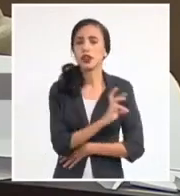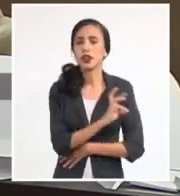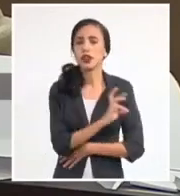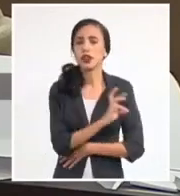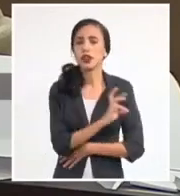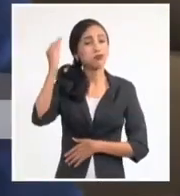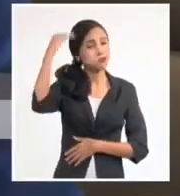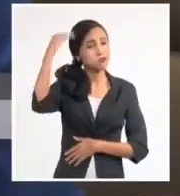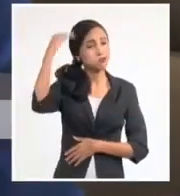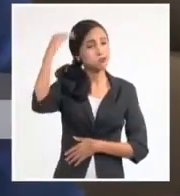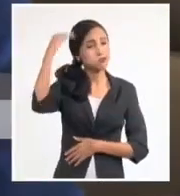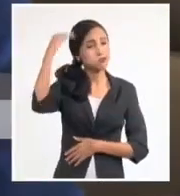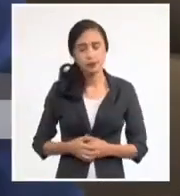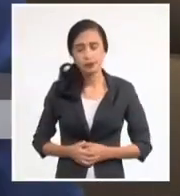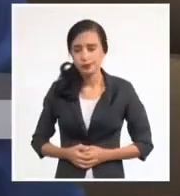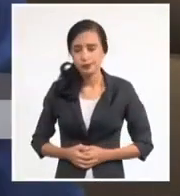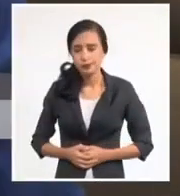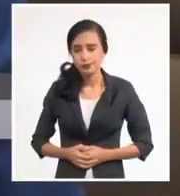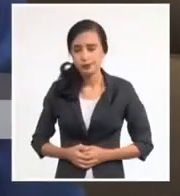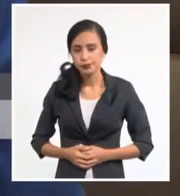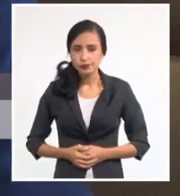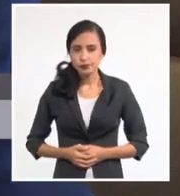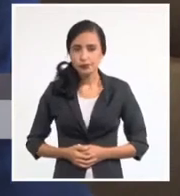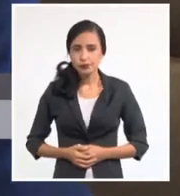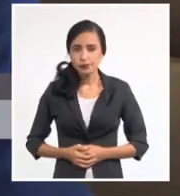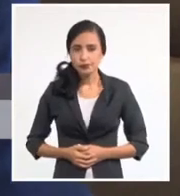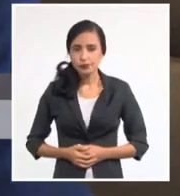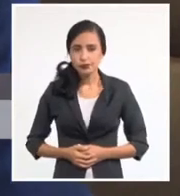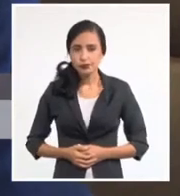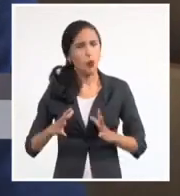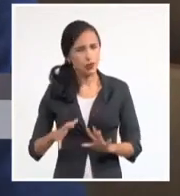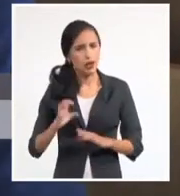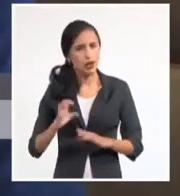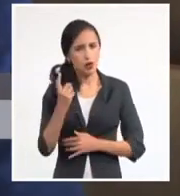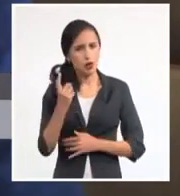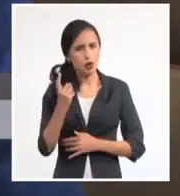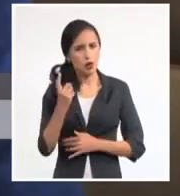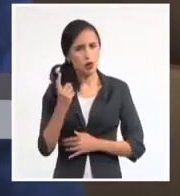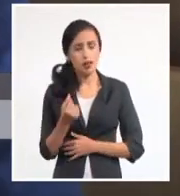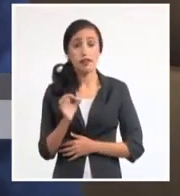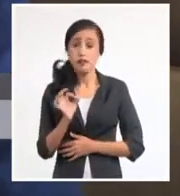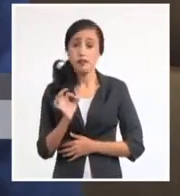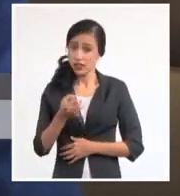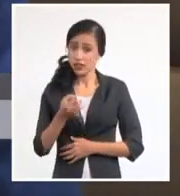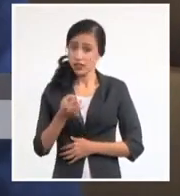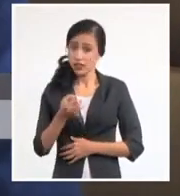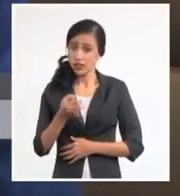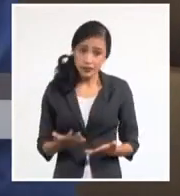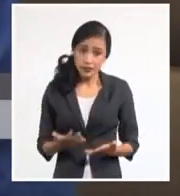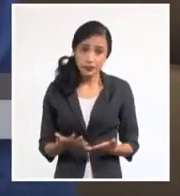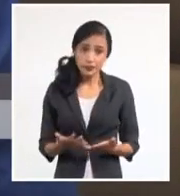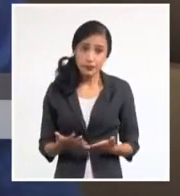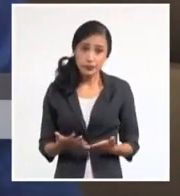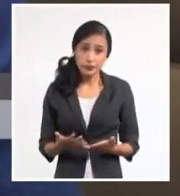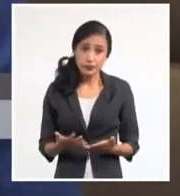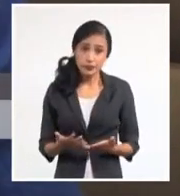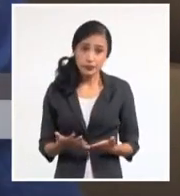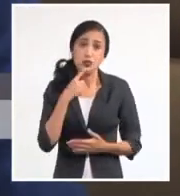conciencia. En realidad, las complejidades de la economía tienen un impacto indiscutible en el ámbito de la